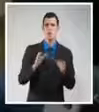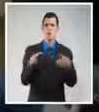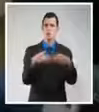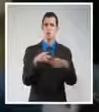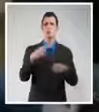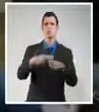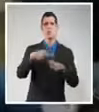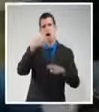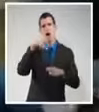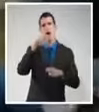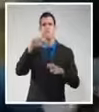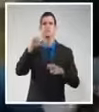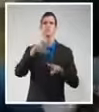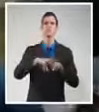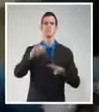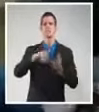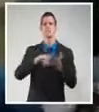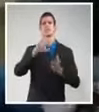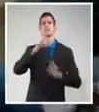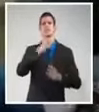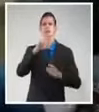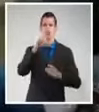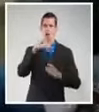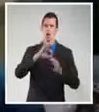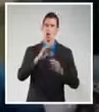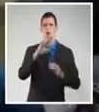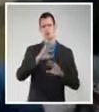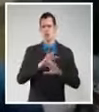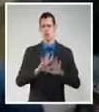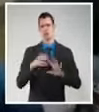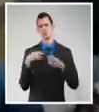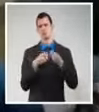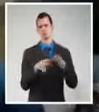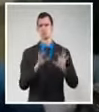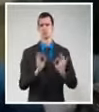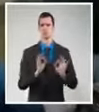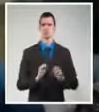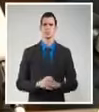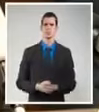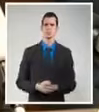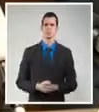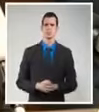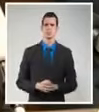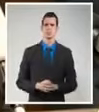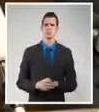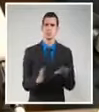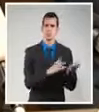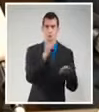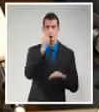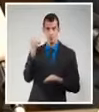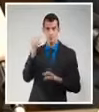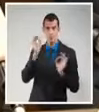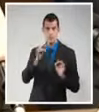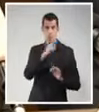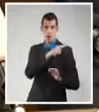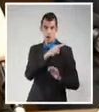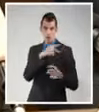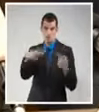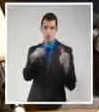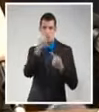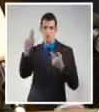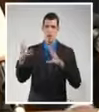Archipiélago. A su llegada a Madrid, Junior García apuesta por mantener viva la cronología del 15 de noviembre en la arena